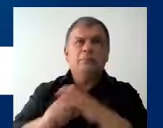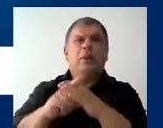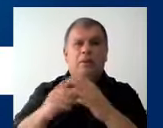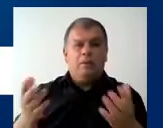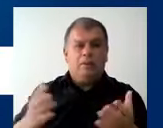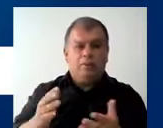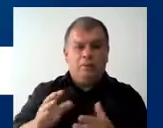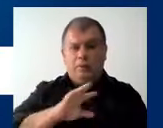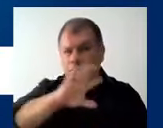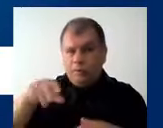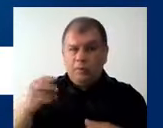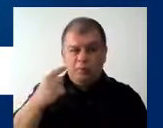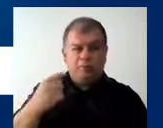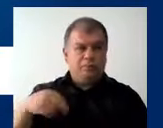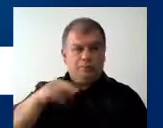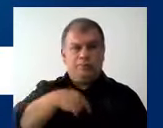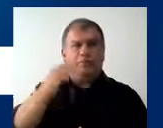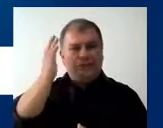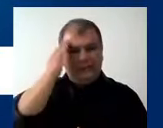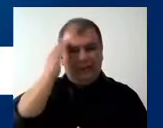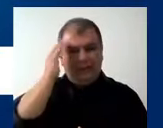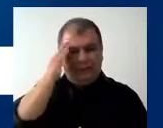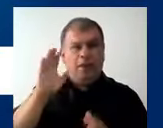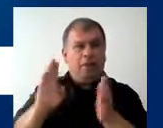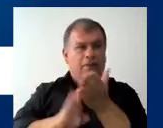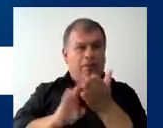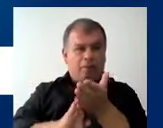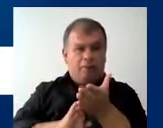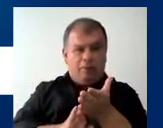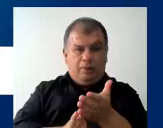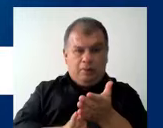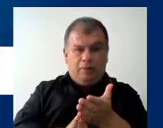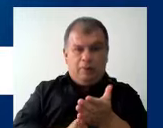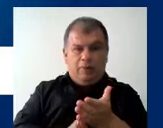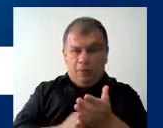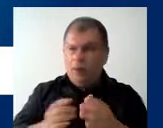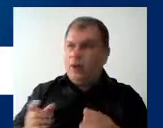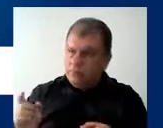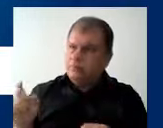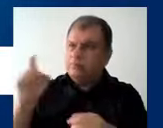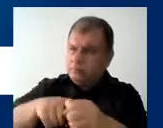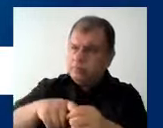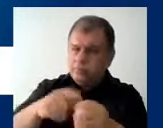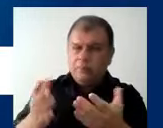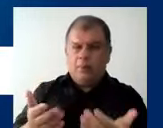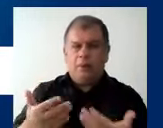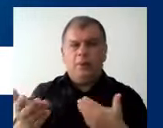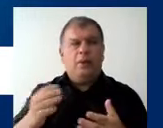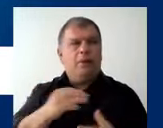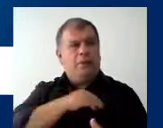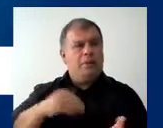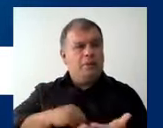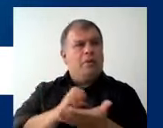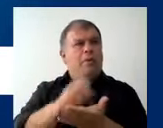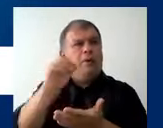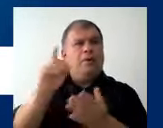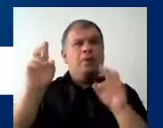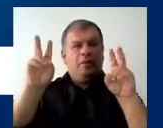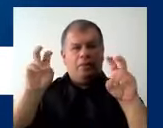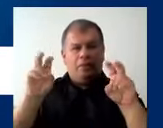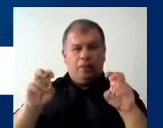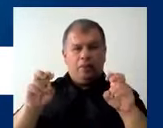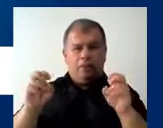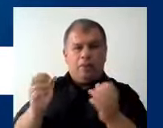y todos nosotros lo hemos conocido, la Defensoría intervino también ahí ante el Ministerio de Educación, fue el tema de